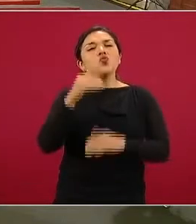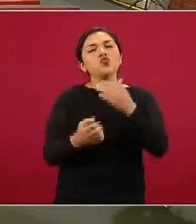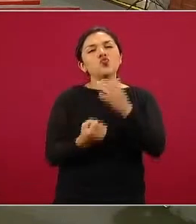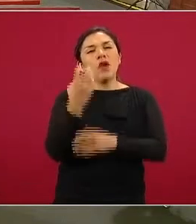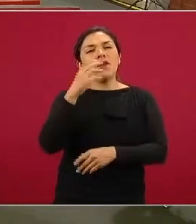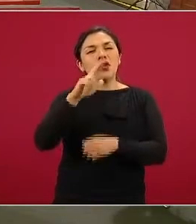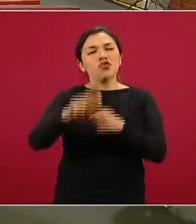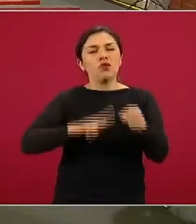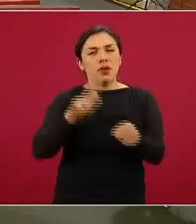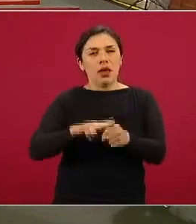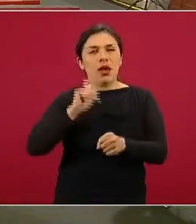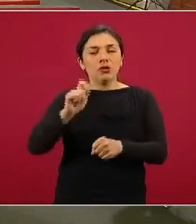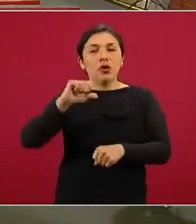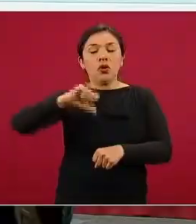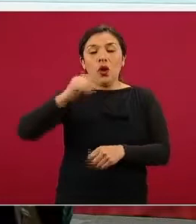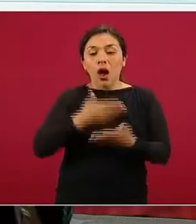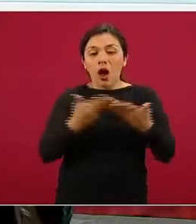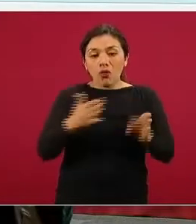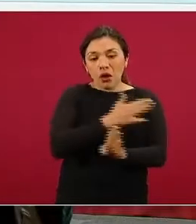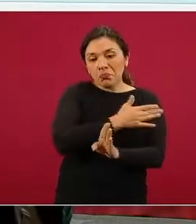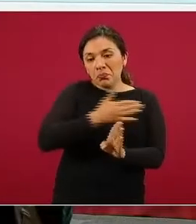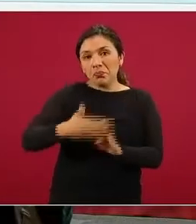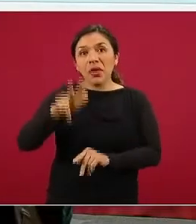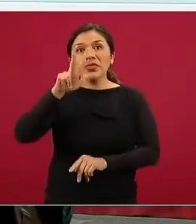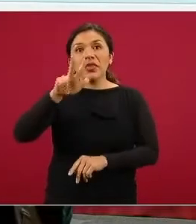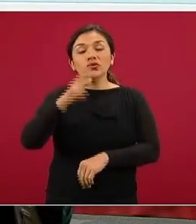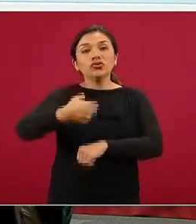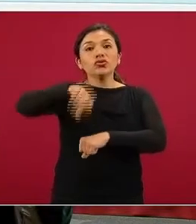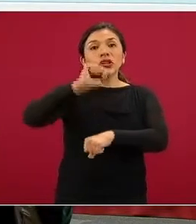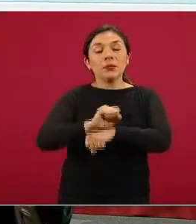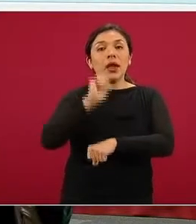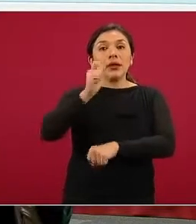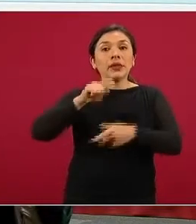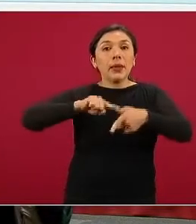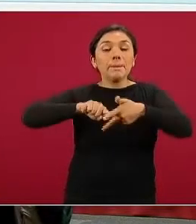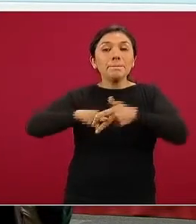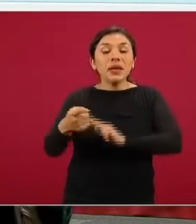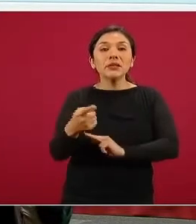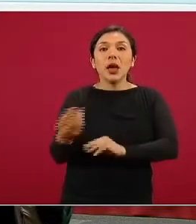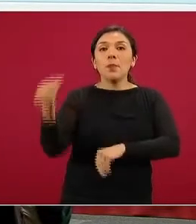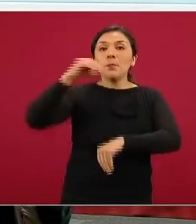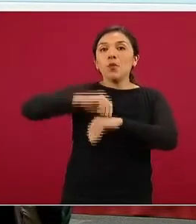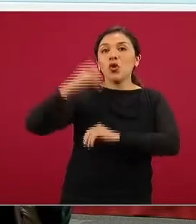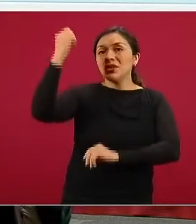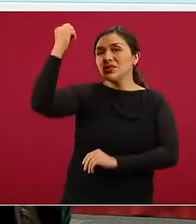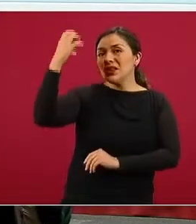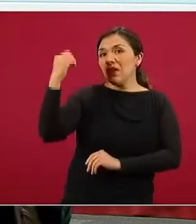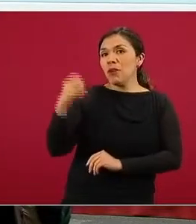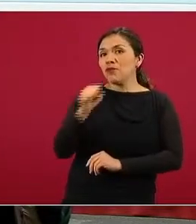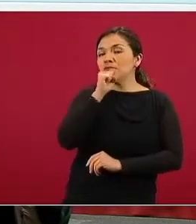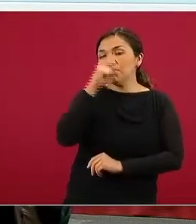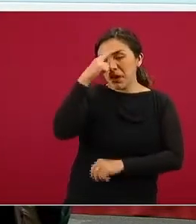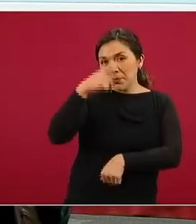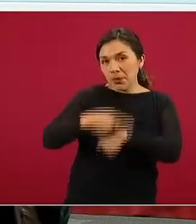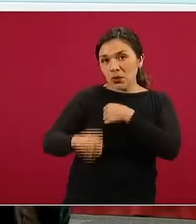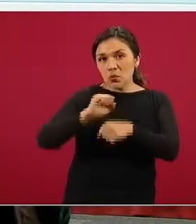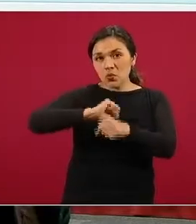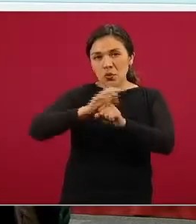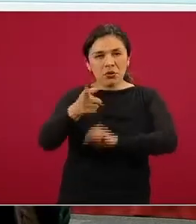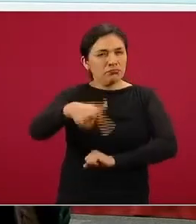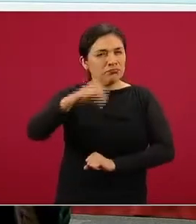ya en la 18ª semana desde que se implementó el semáforo de riesgo COVID. Como